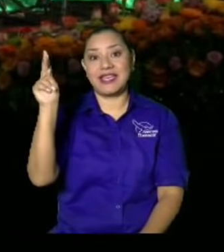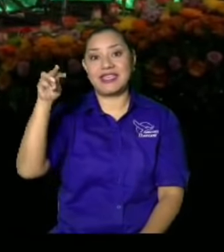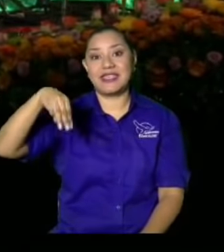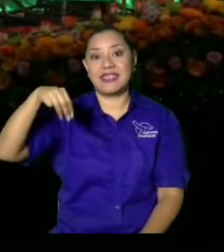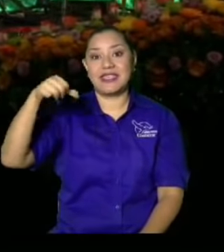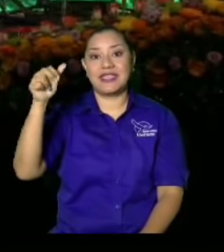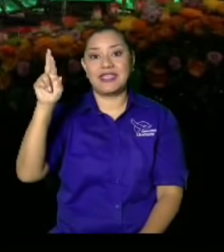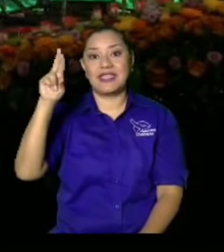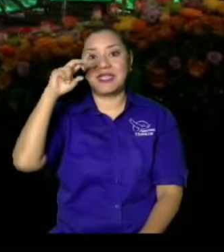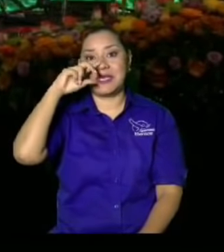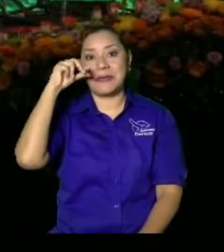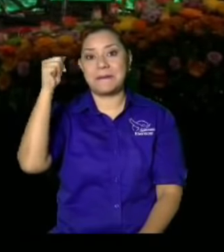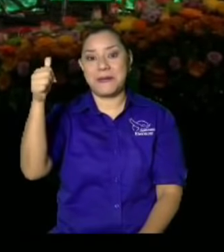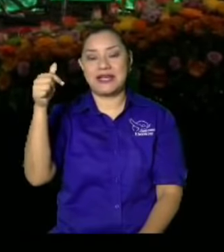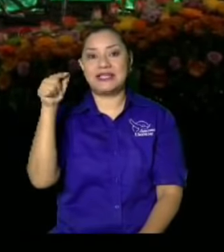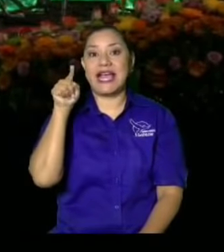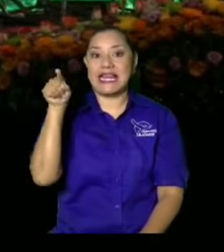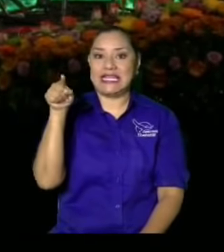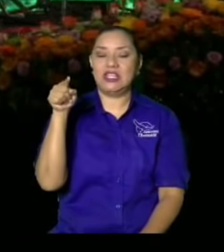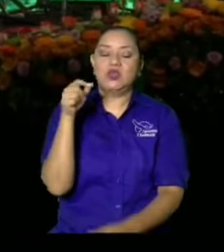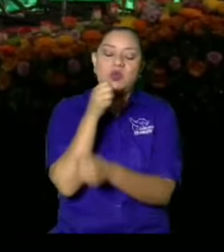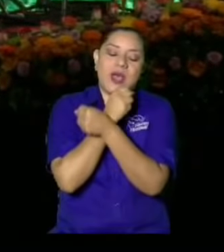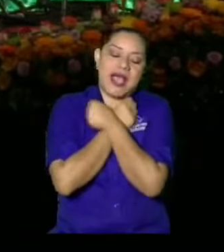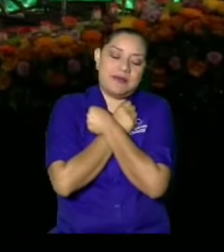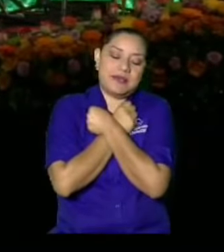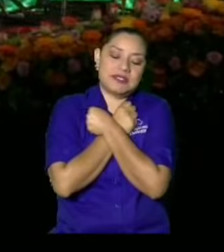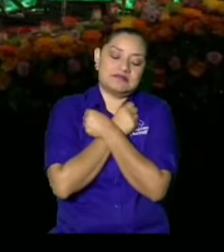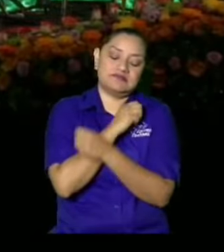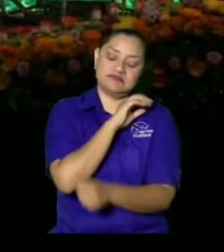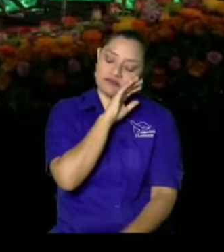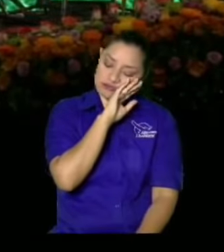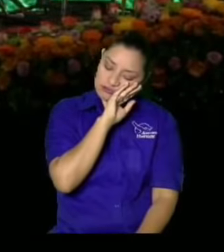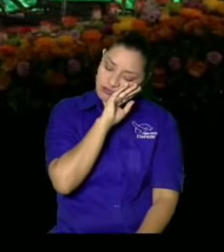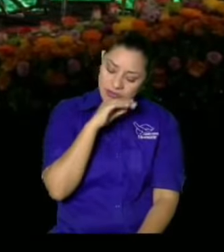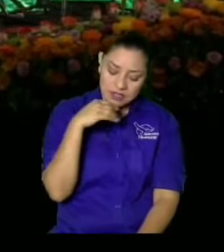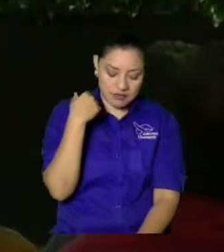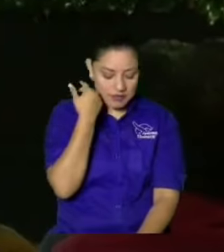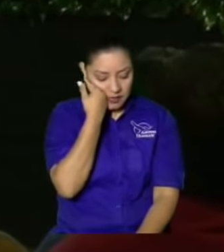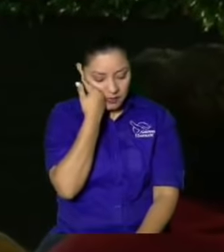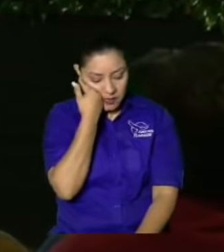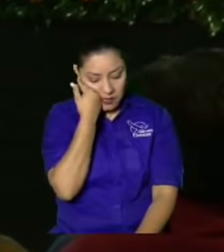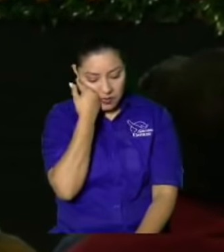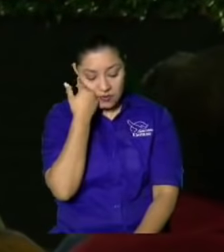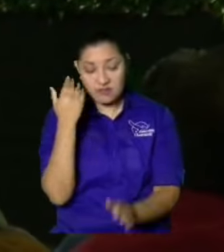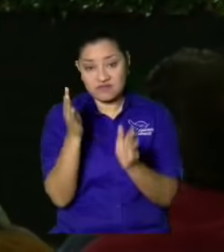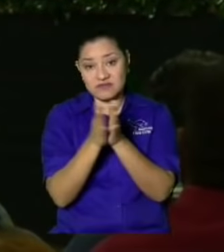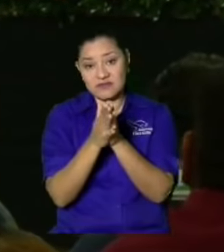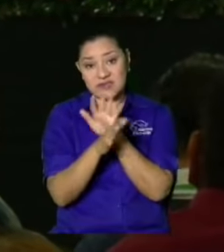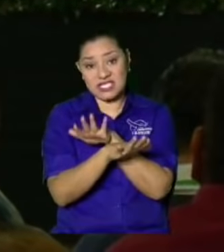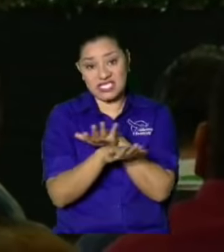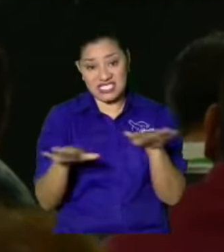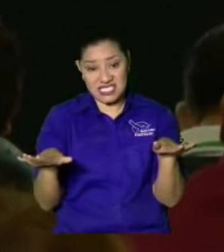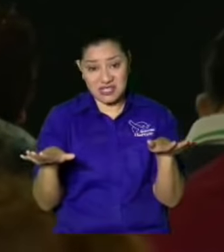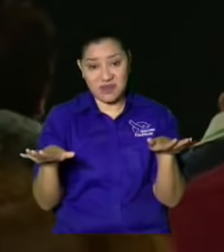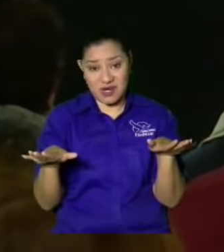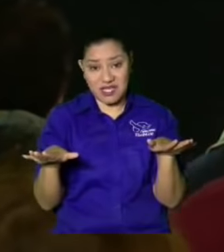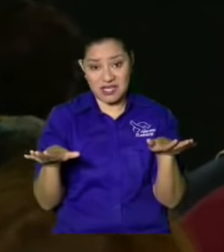al que tú amas se enfermó. Y de muerte, que se muera.